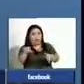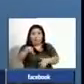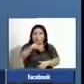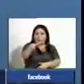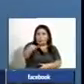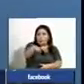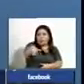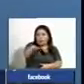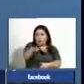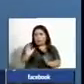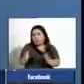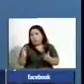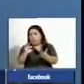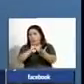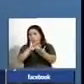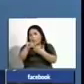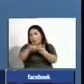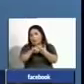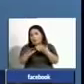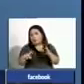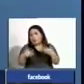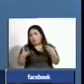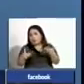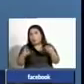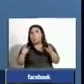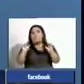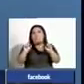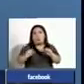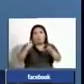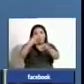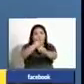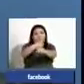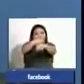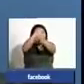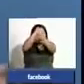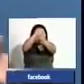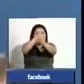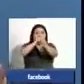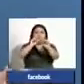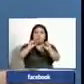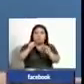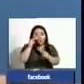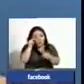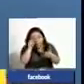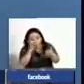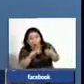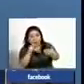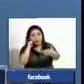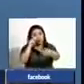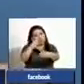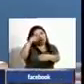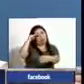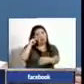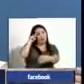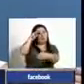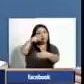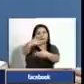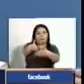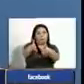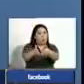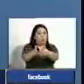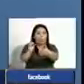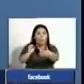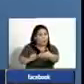que han impulsado proyectos de despedida vía videollamada, ya que no puedo visitar a mi familiar en el sitio porque